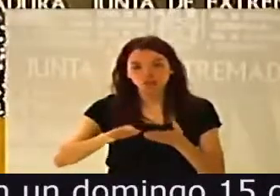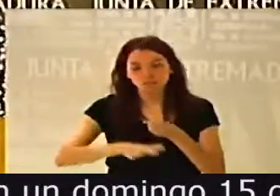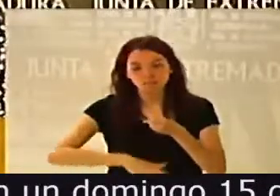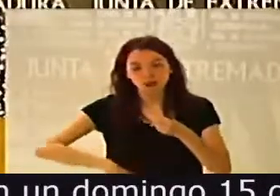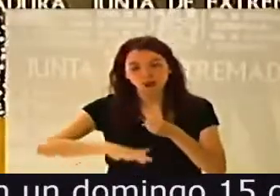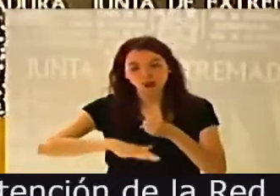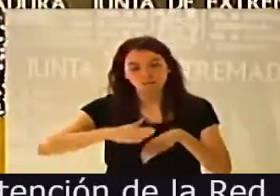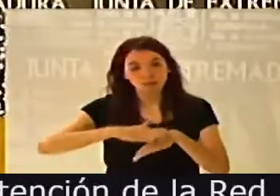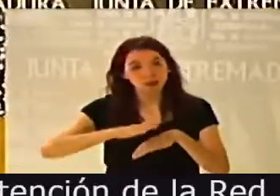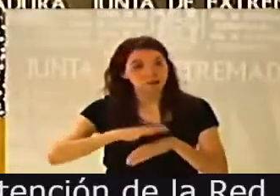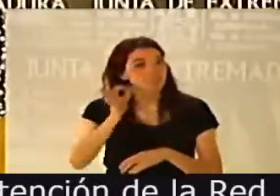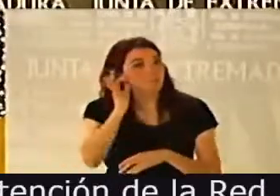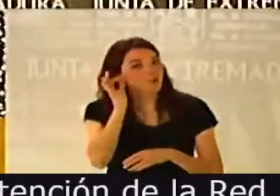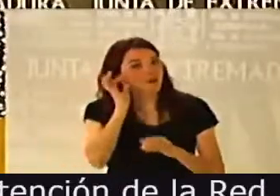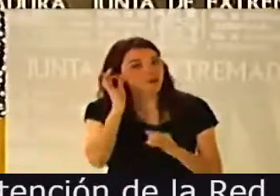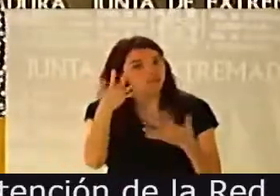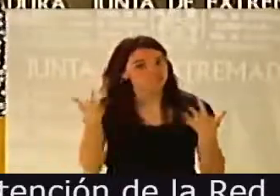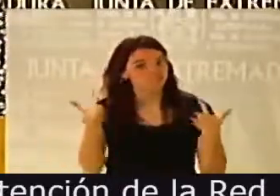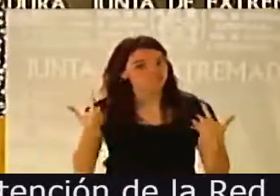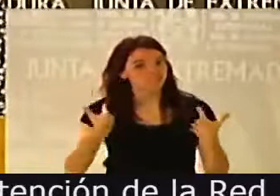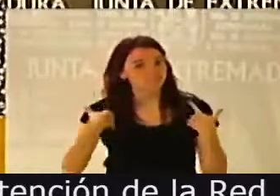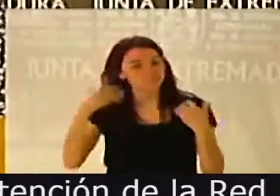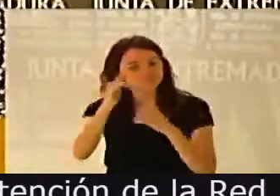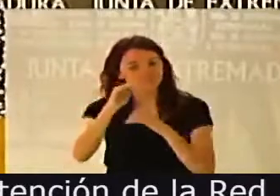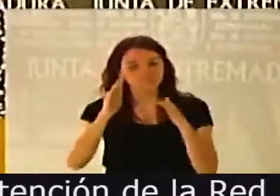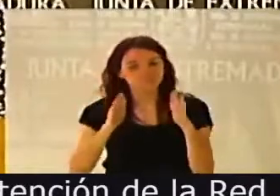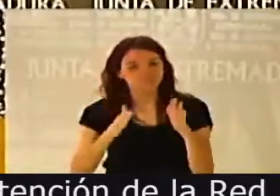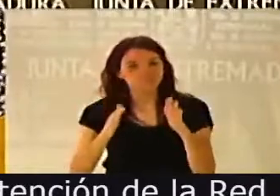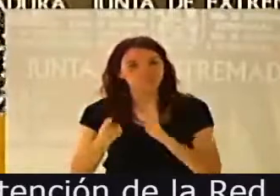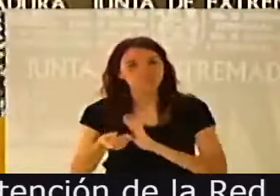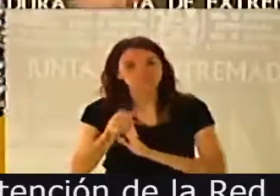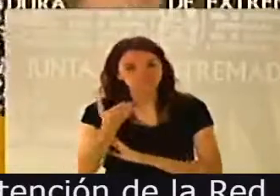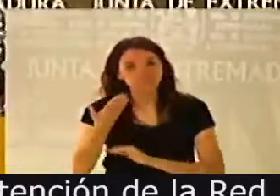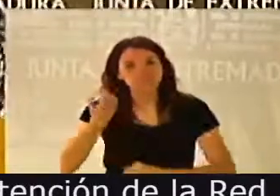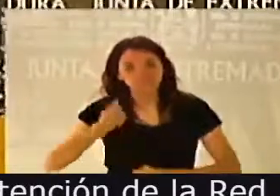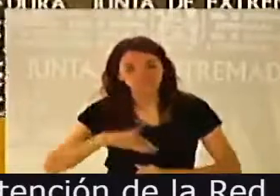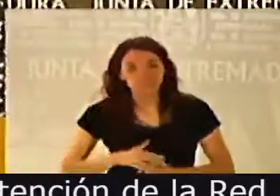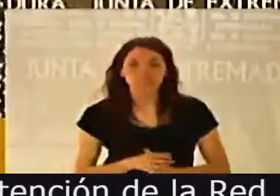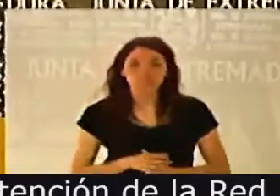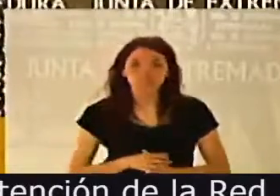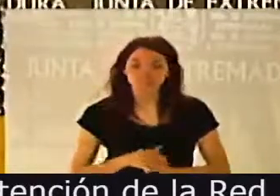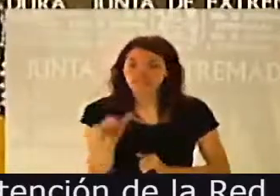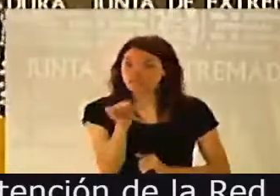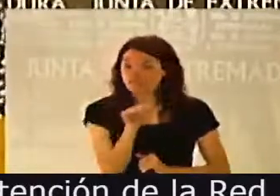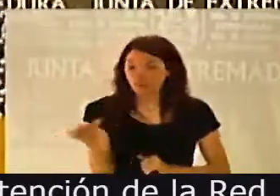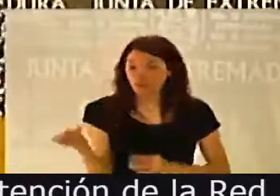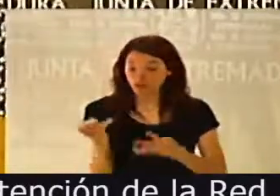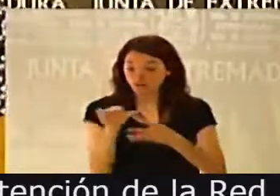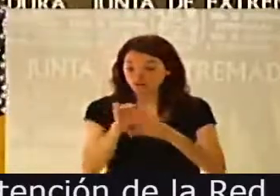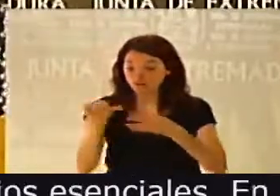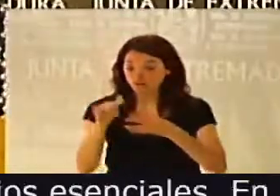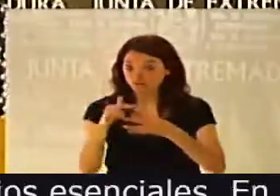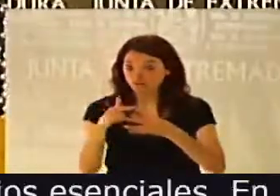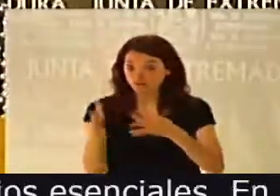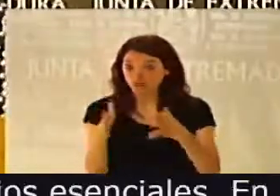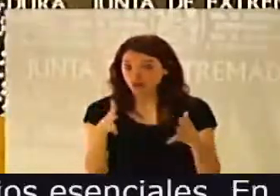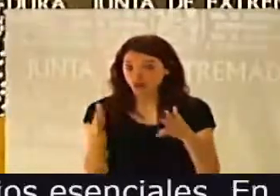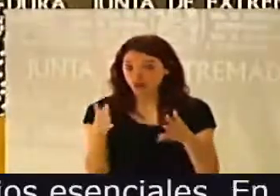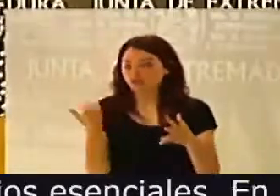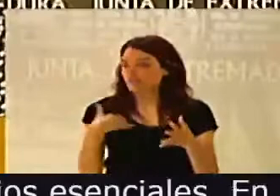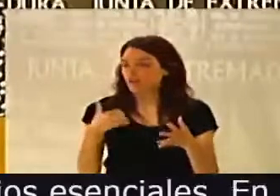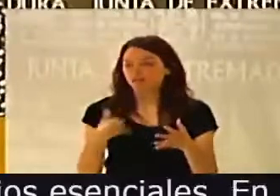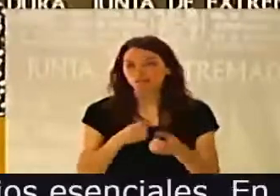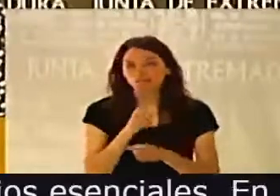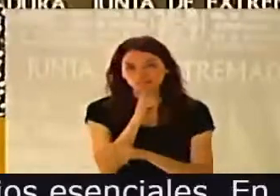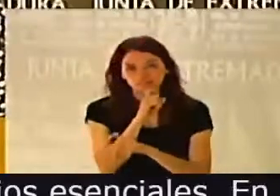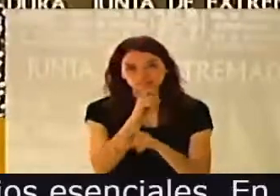mujeres víctimas como servicios esenciales. En esa misma semana, primera semana de crisis, sacamos a los medios de